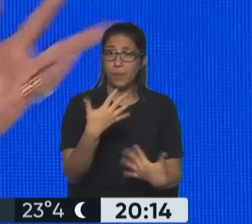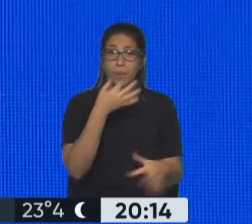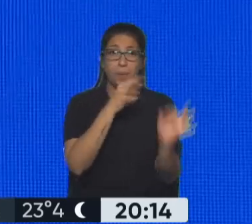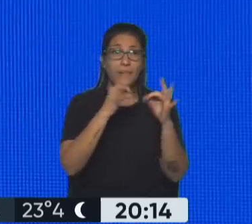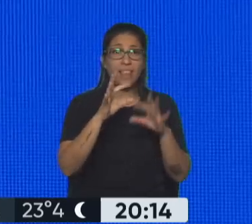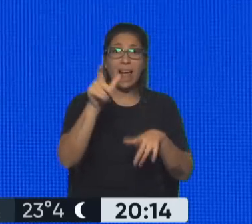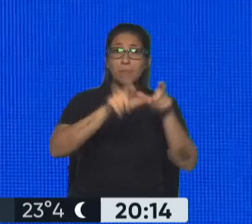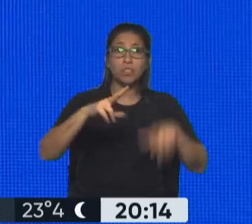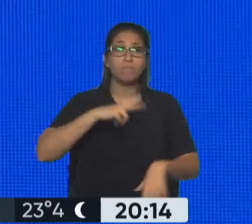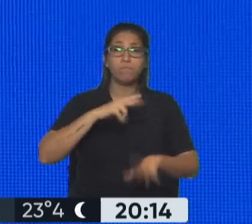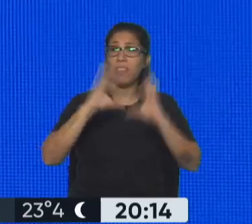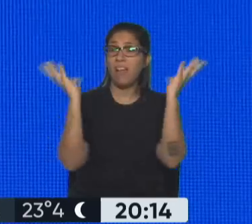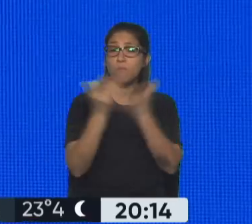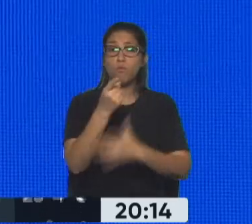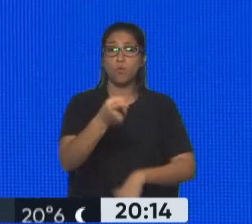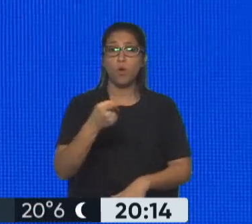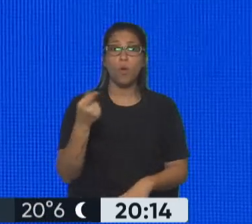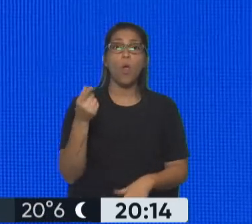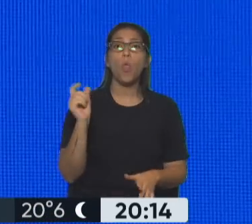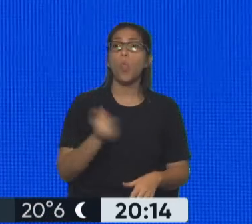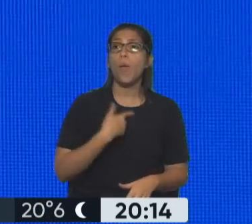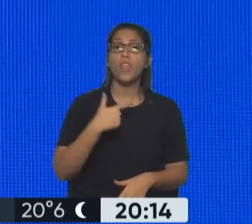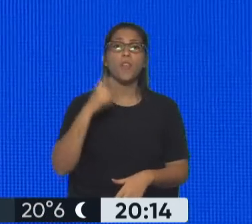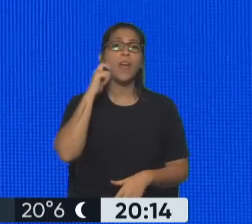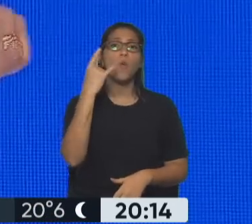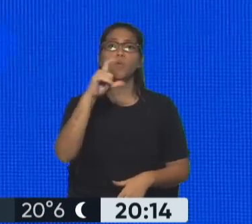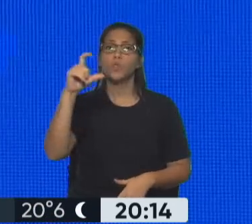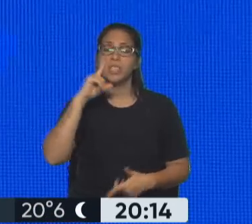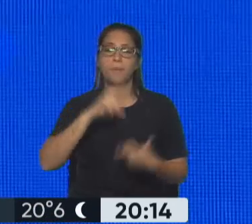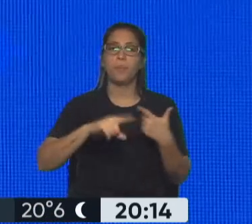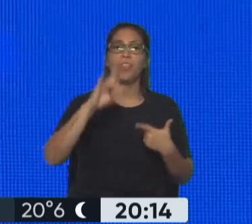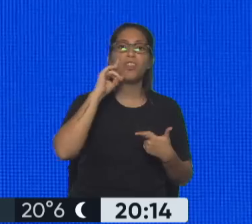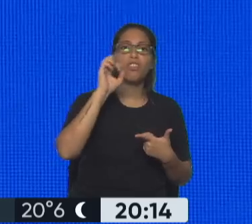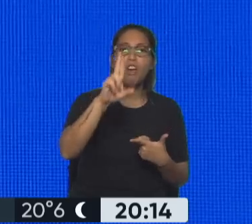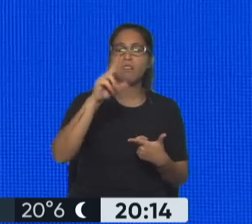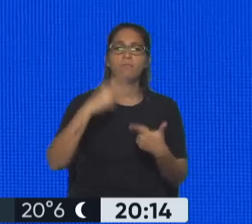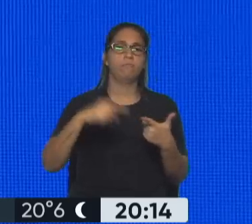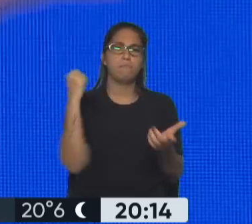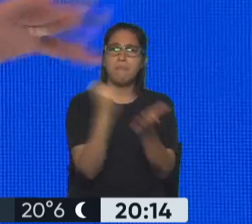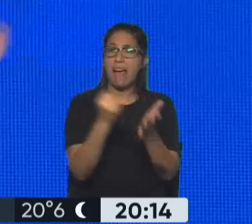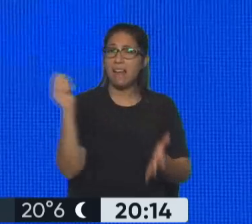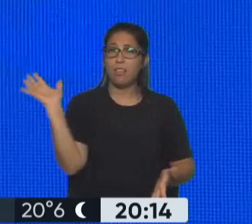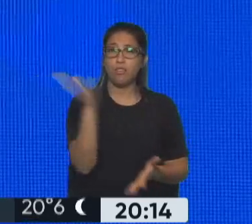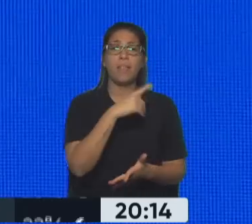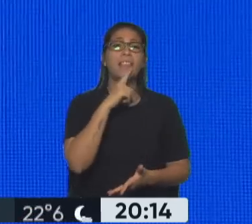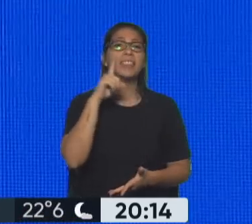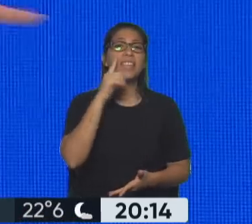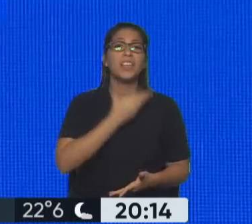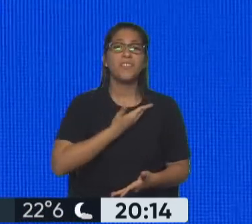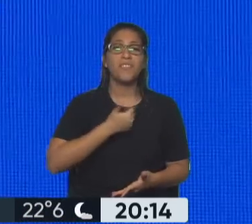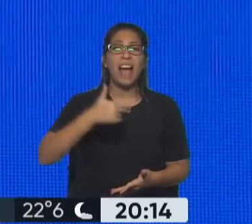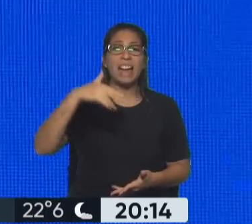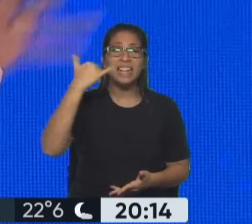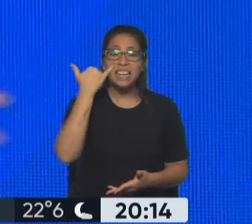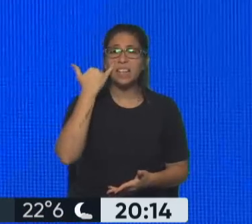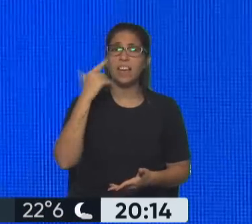del mundo. Es el dueño de Gucci, de Christian Dior, de todas las marcas, de Tiffany, de